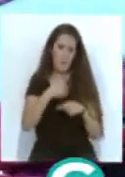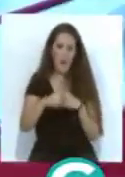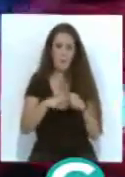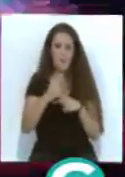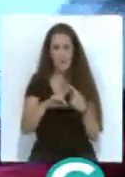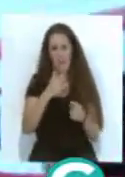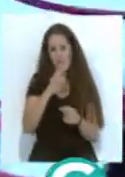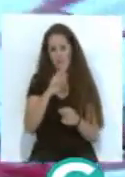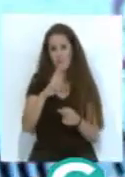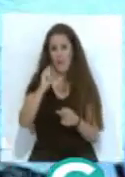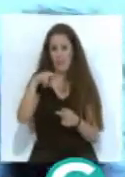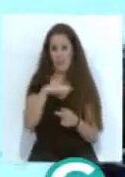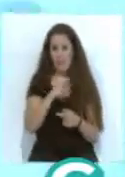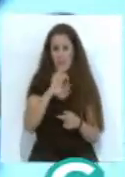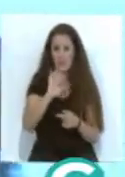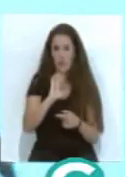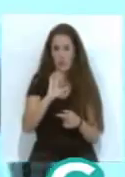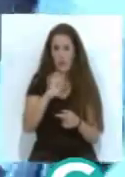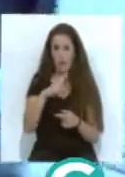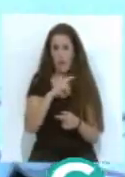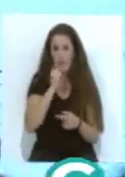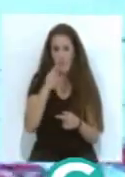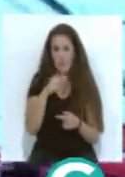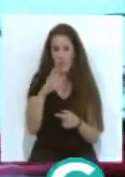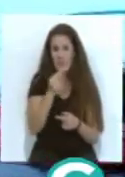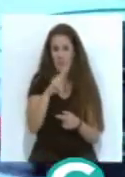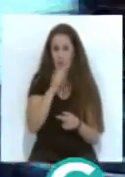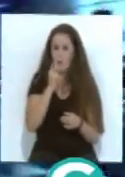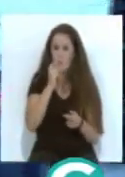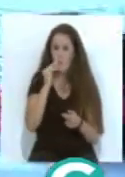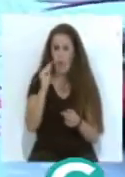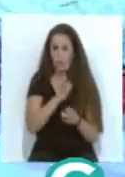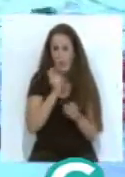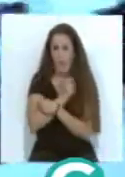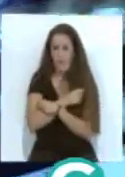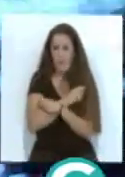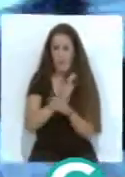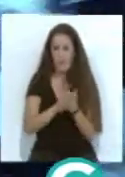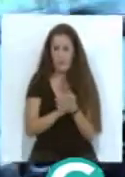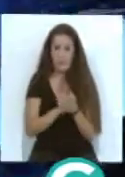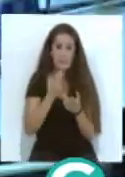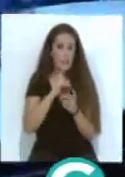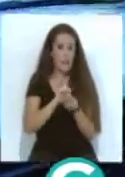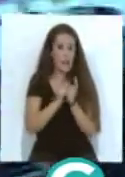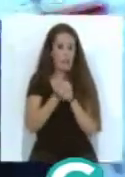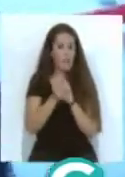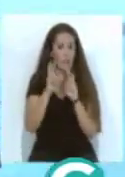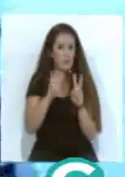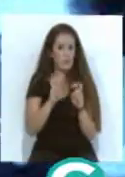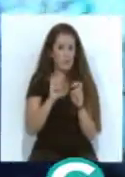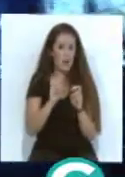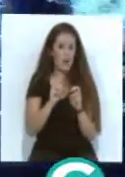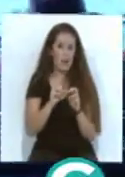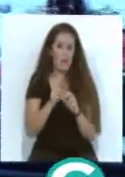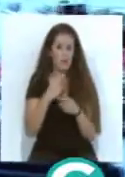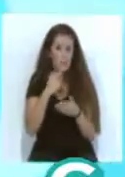de Francisco García de Quirós. Nuestro beso y nuestro abrazo. Y de nuevo, cambiando de tercio, y en